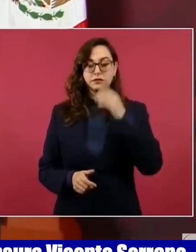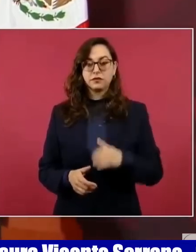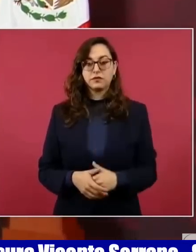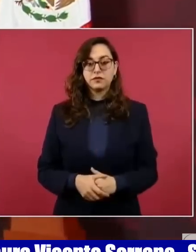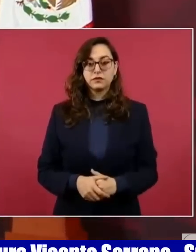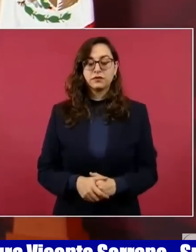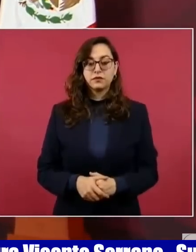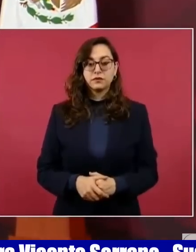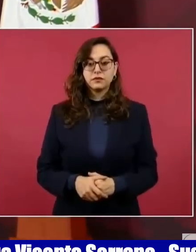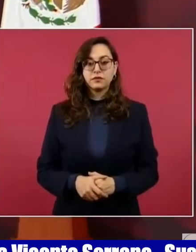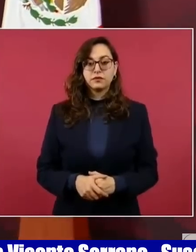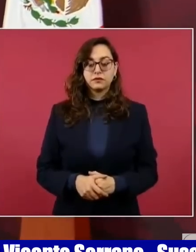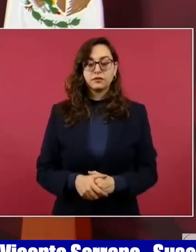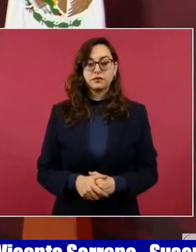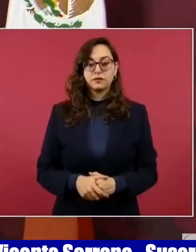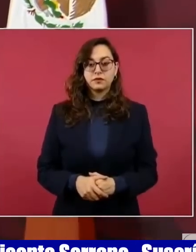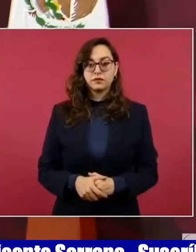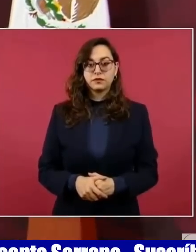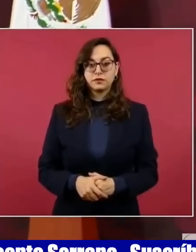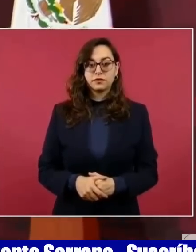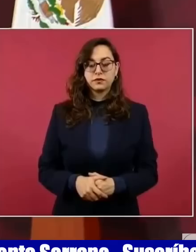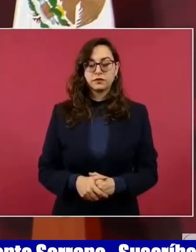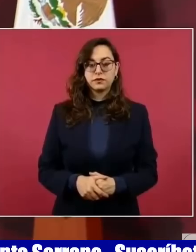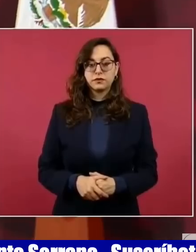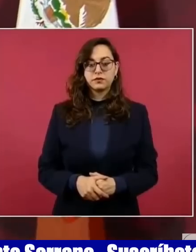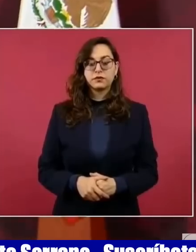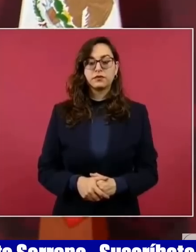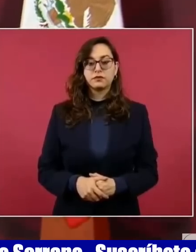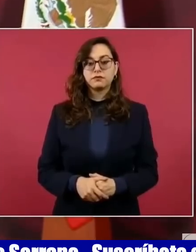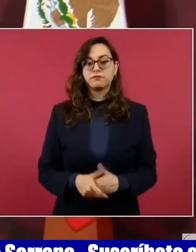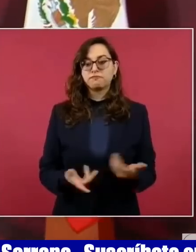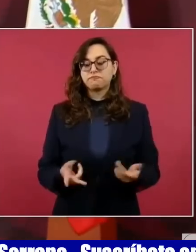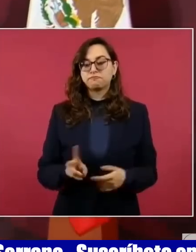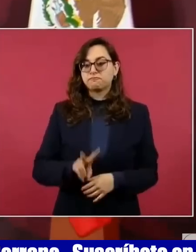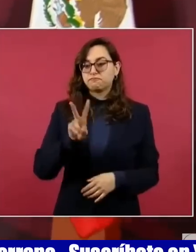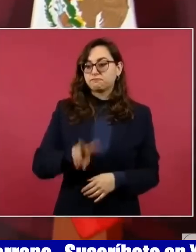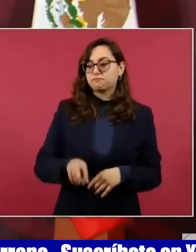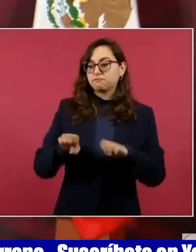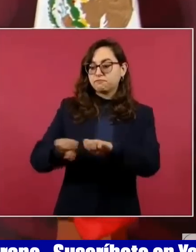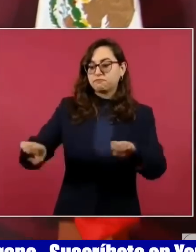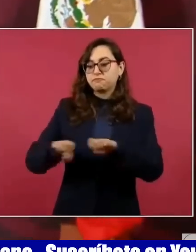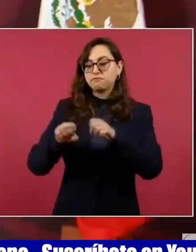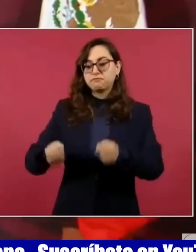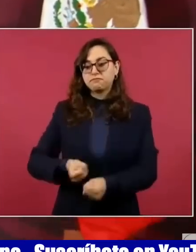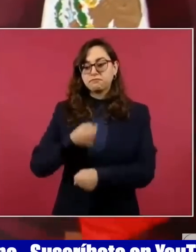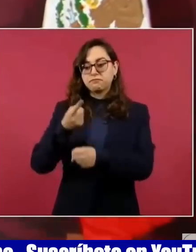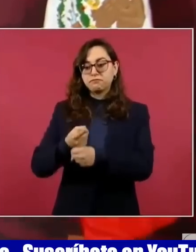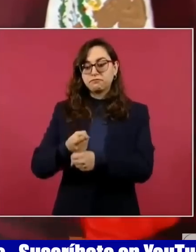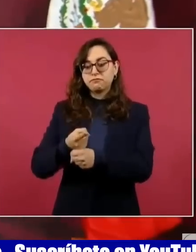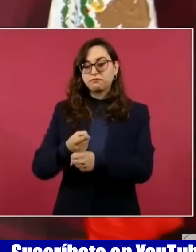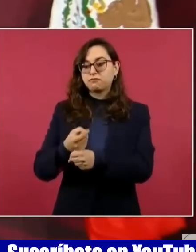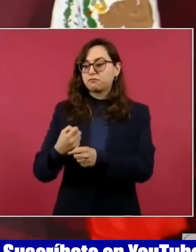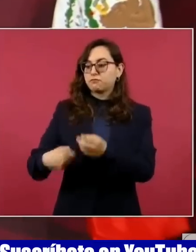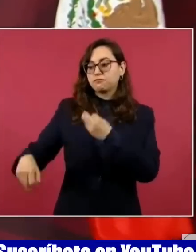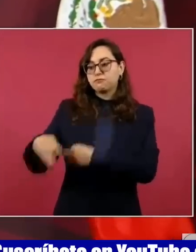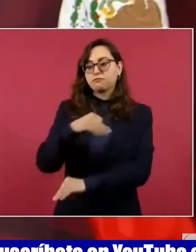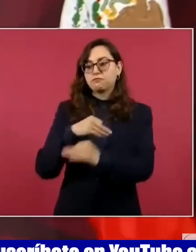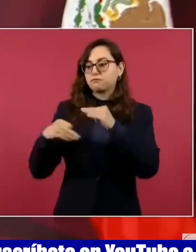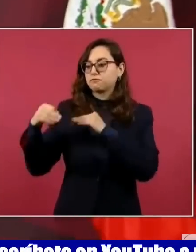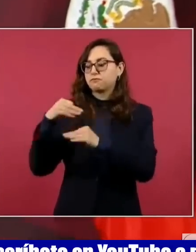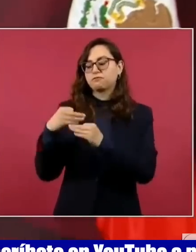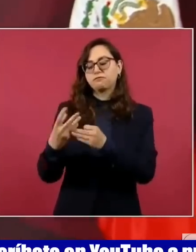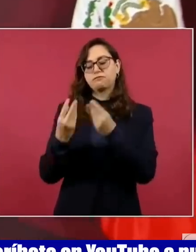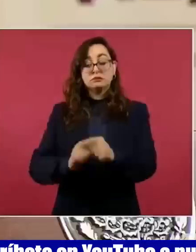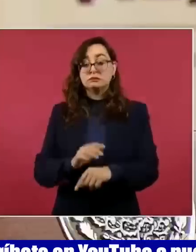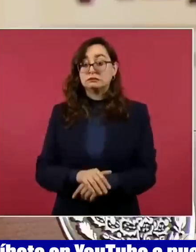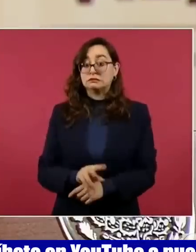conservadores, cómo no se dieron cuenta, ¿no? Pues que seguramente los agarraron dormidos al principio de su gobierno